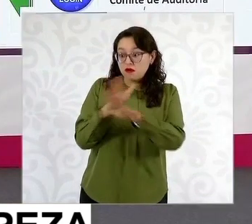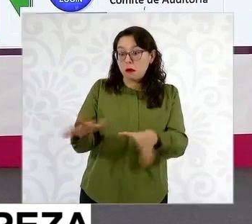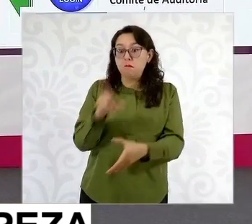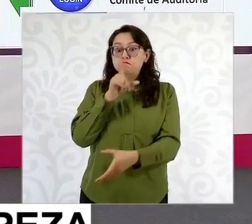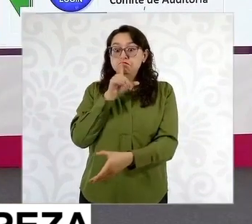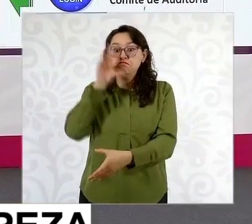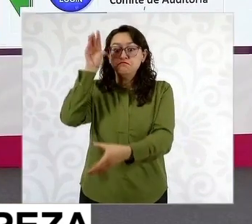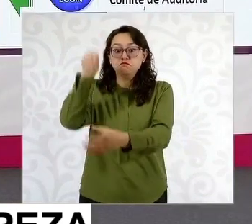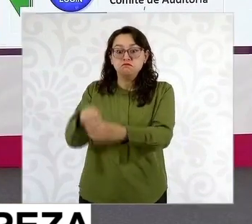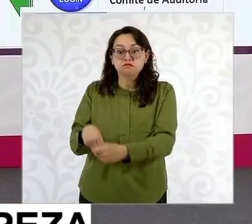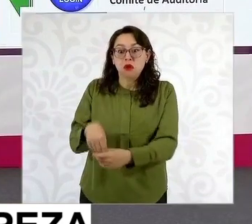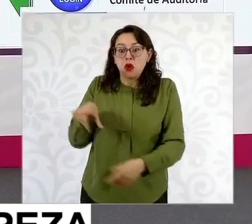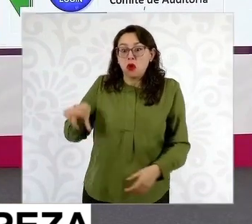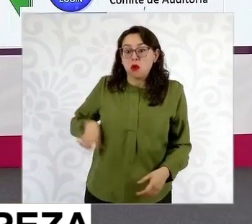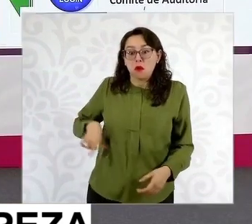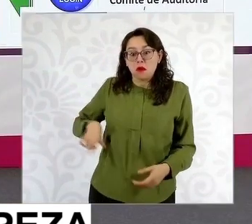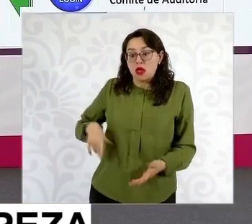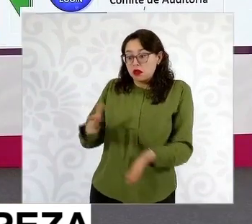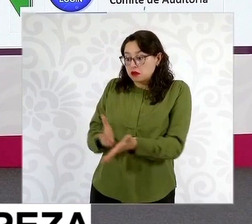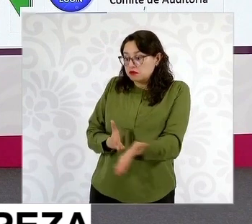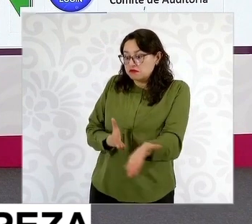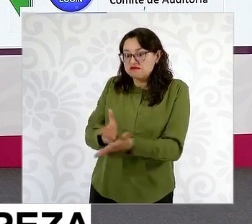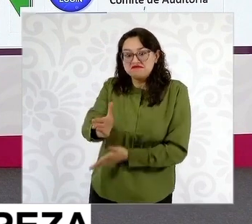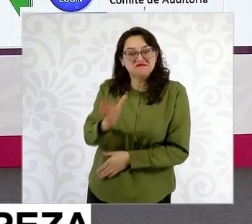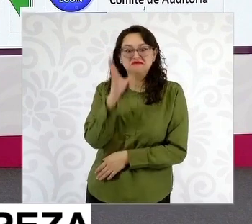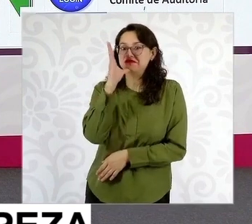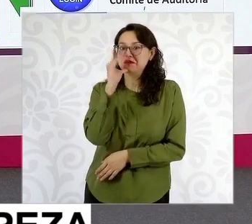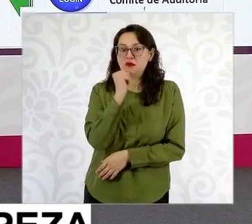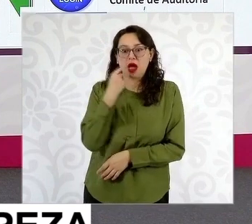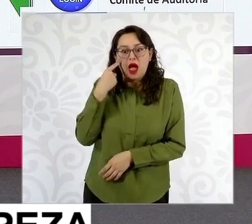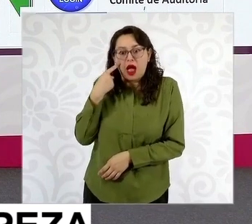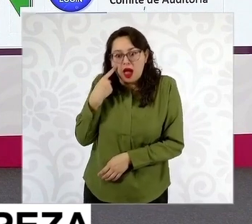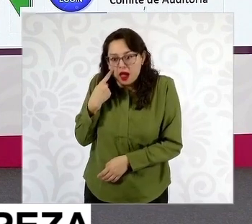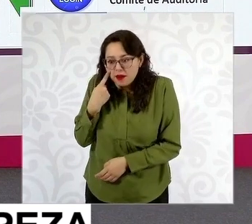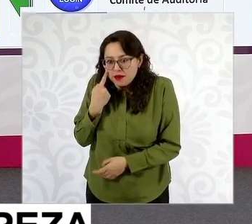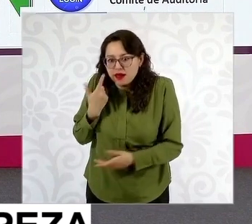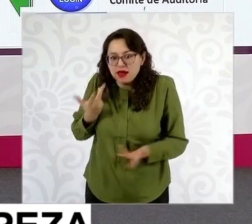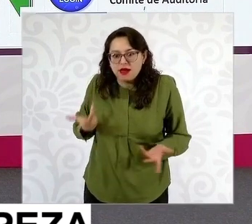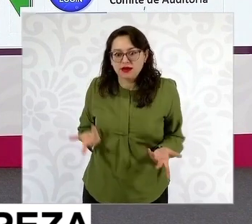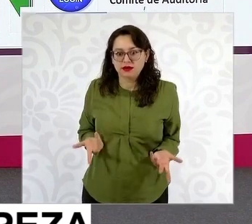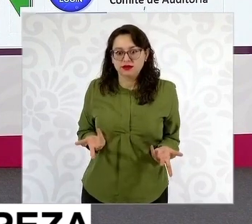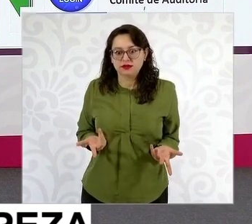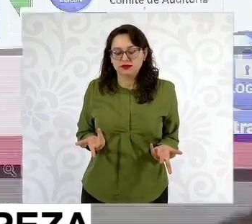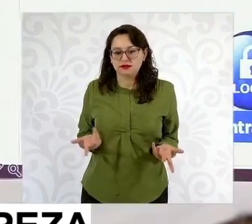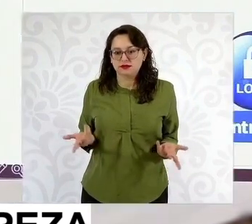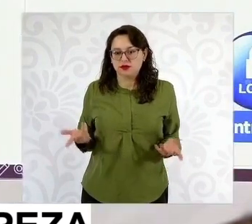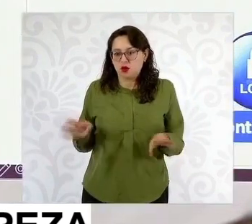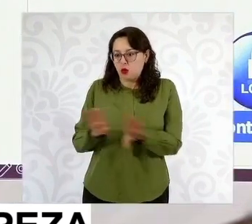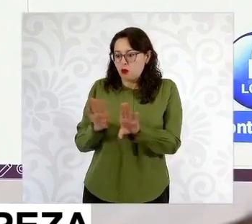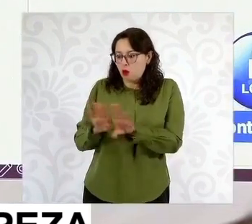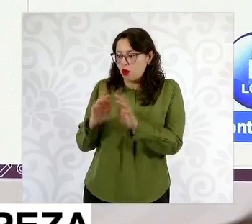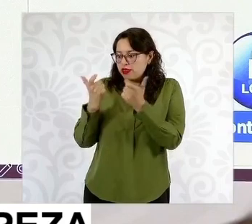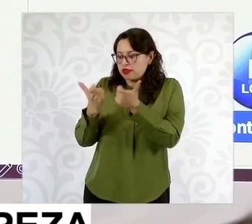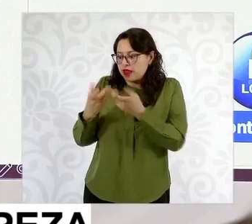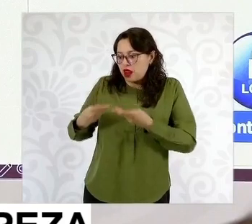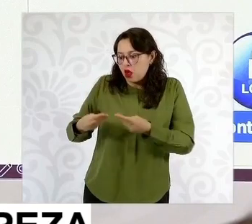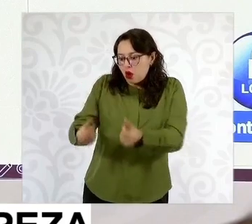estas declaraciones, no nosotros, el país, pues, porque esto es dinero, y sobre todo los